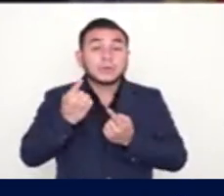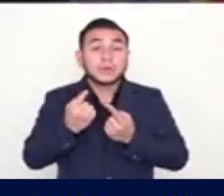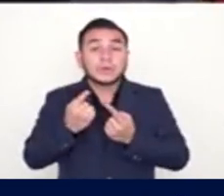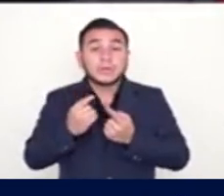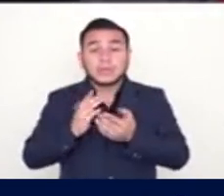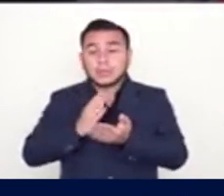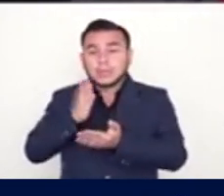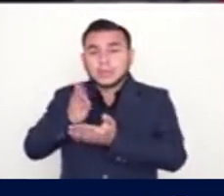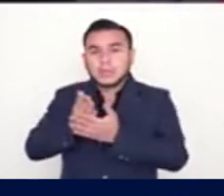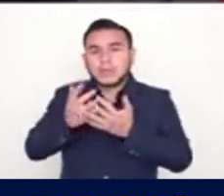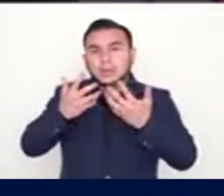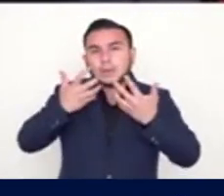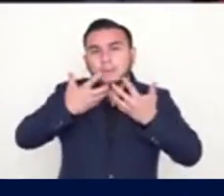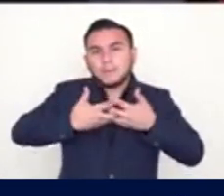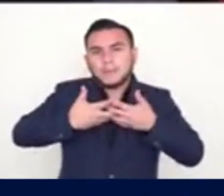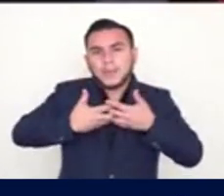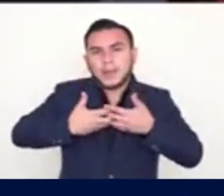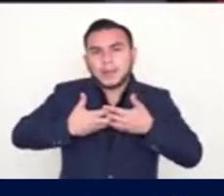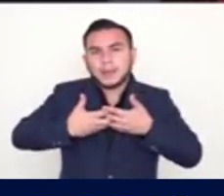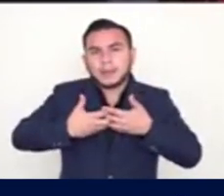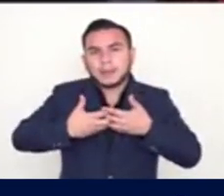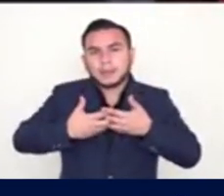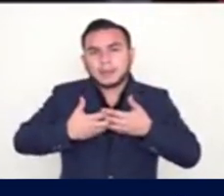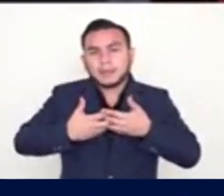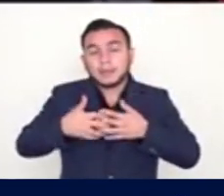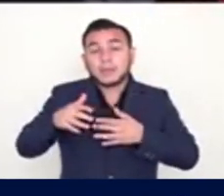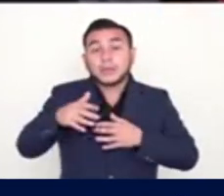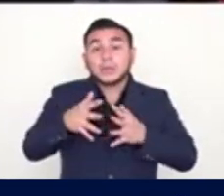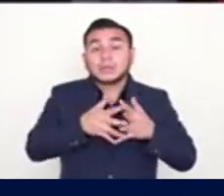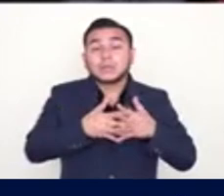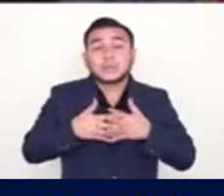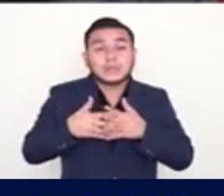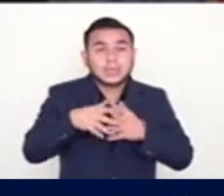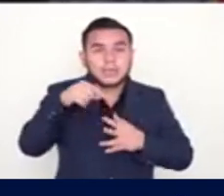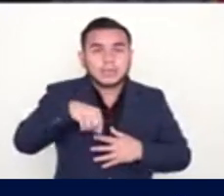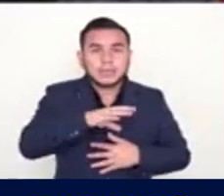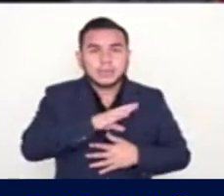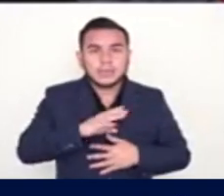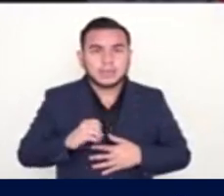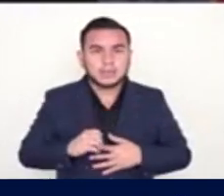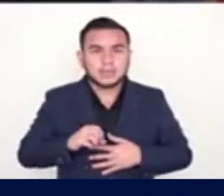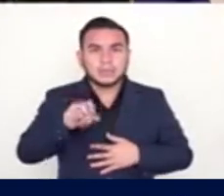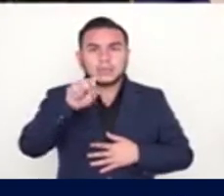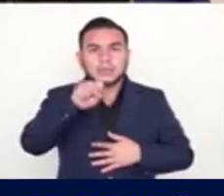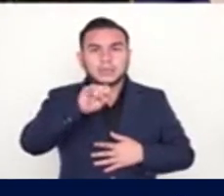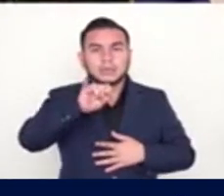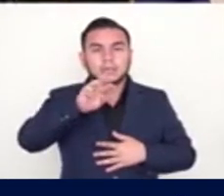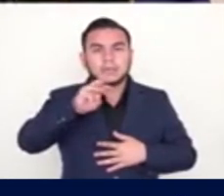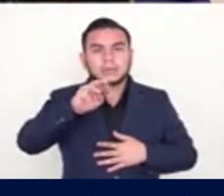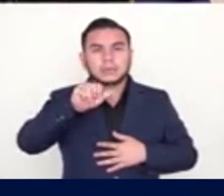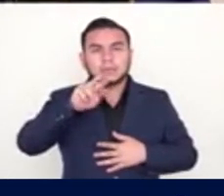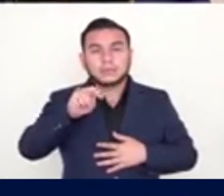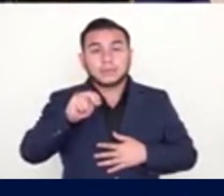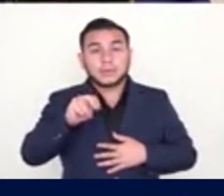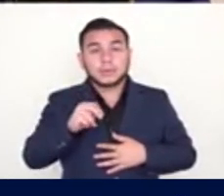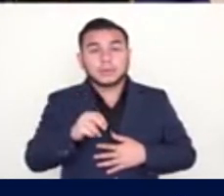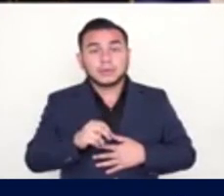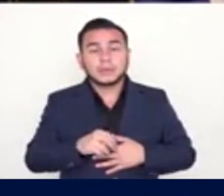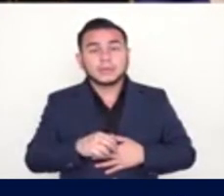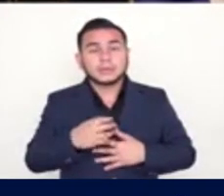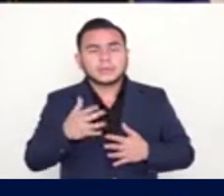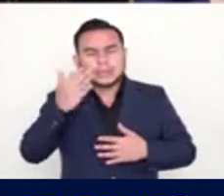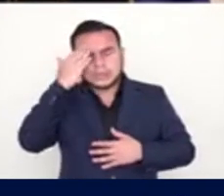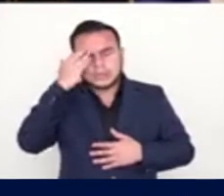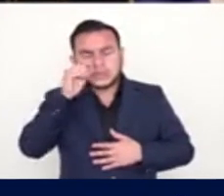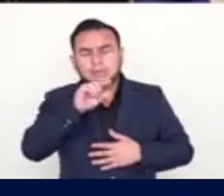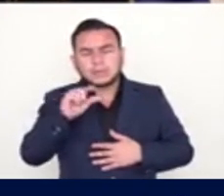una empresa con una filial de ellos de Estados Unidos aquí en El Salvador. De Simán, por cierto, de la familia Simán. No lo sé. Sí, se llama Milady, es de la familia